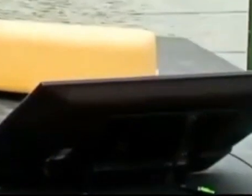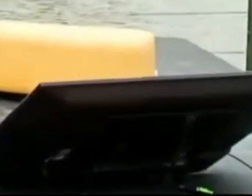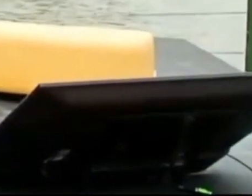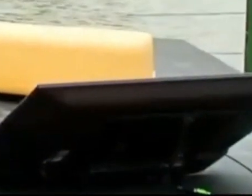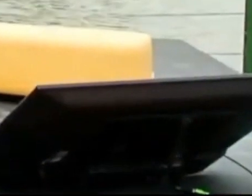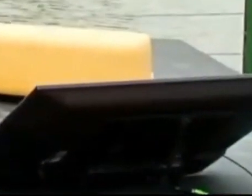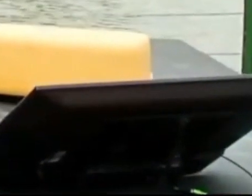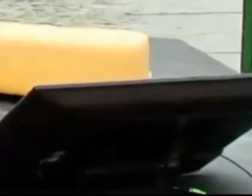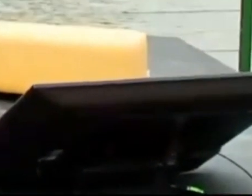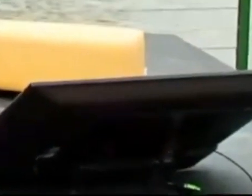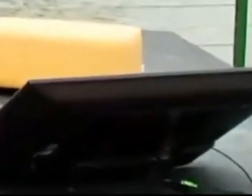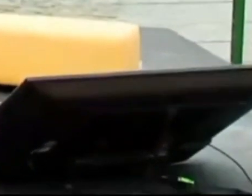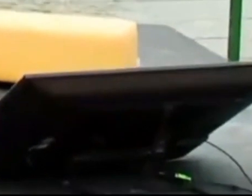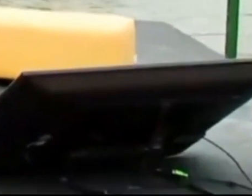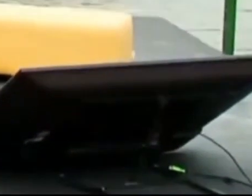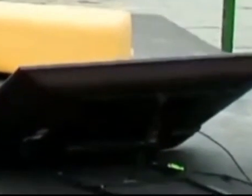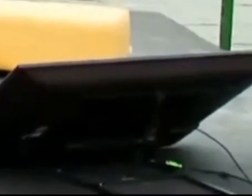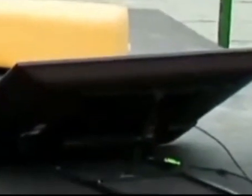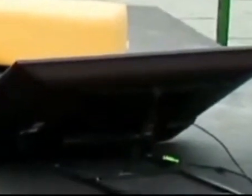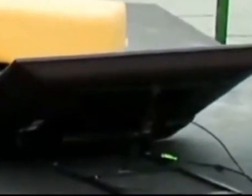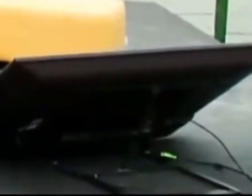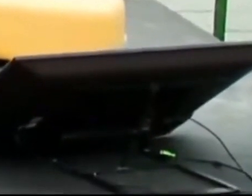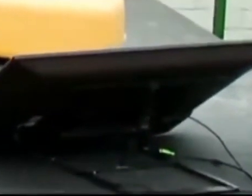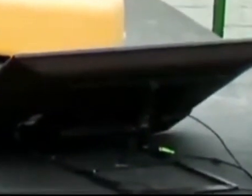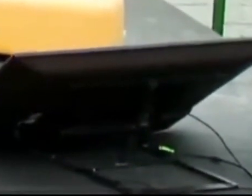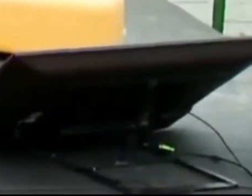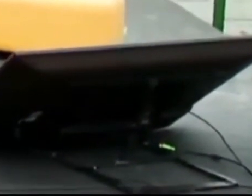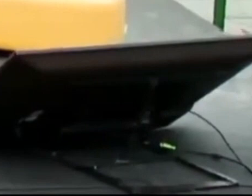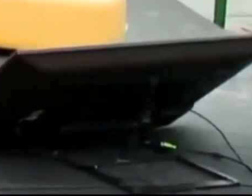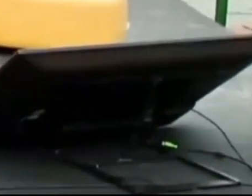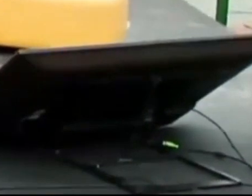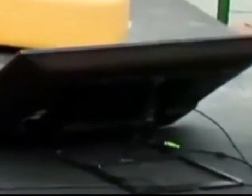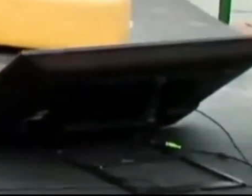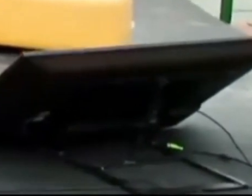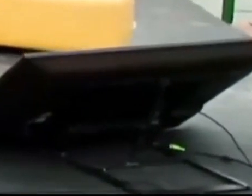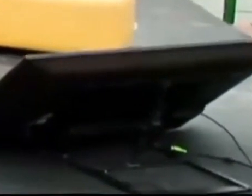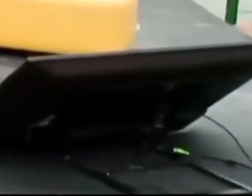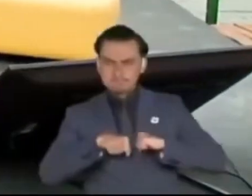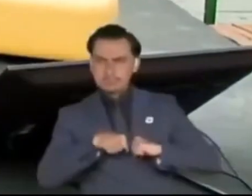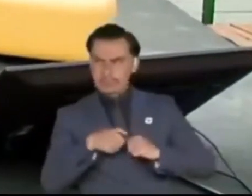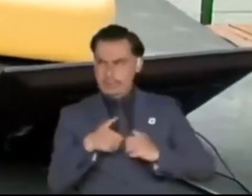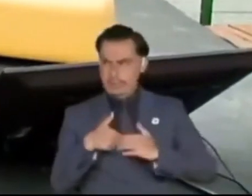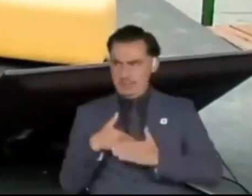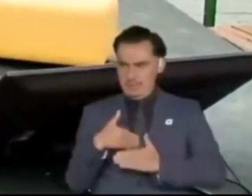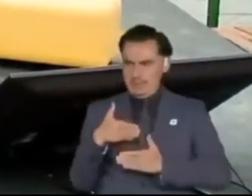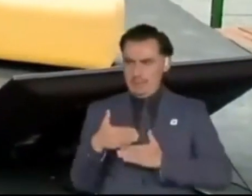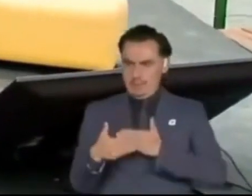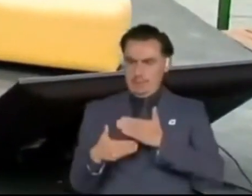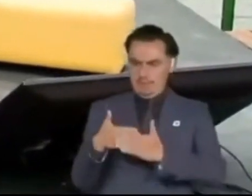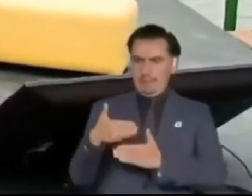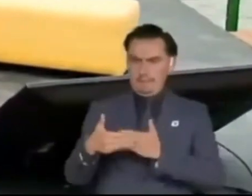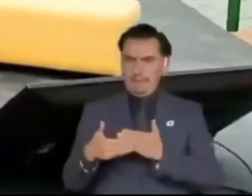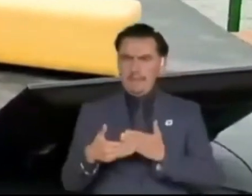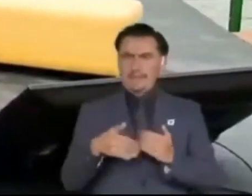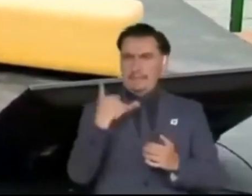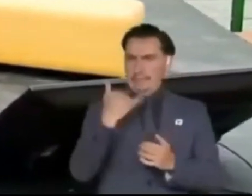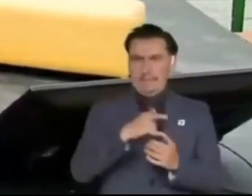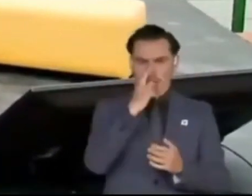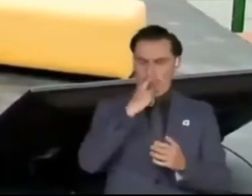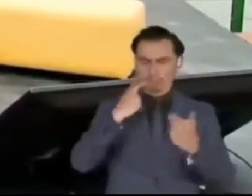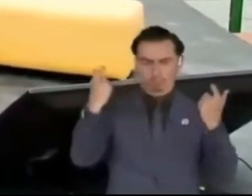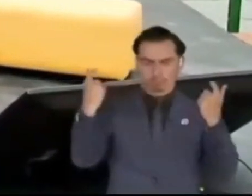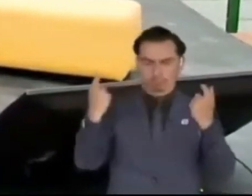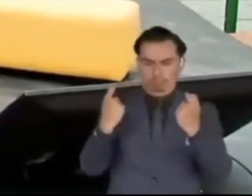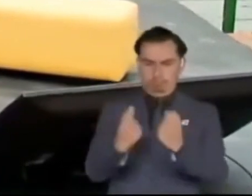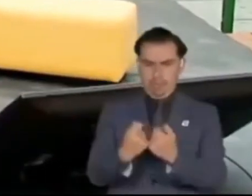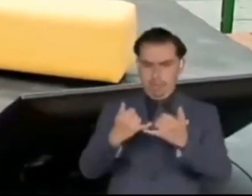el equipo, un equipo interdisciplinario liderado por el área de DESCA, ha expedido una conclusión o ha